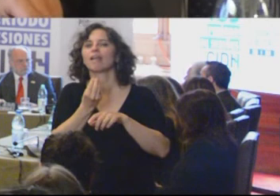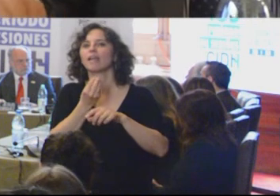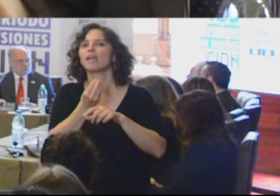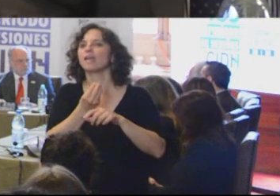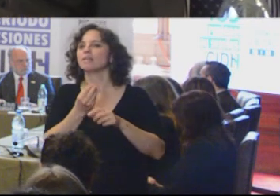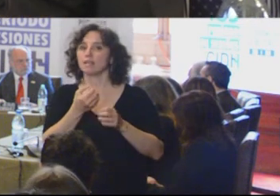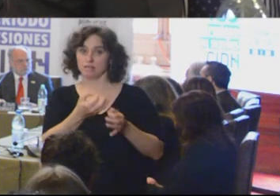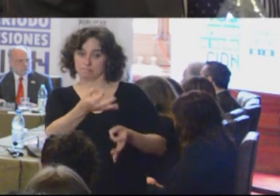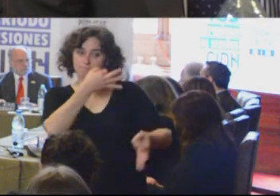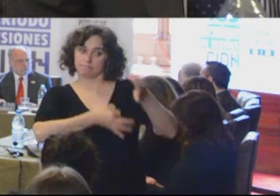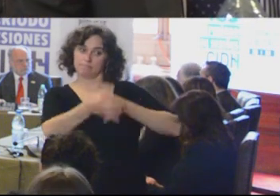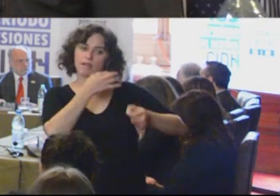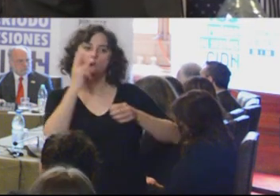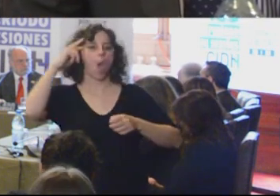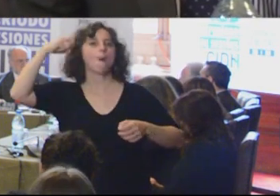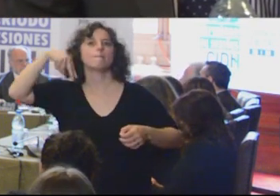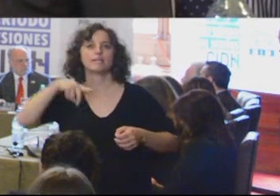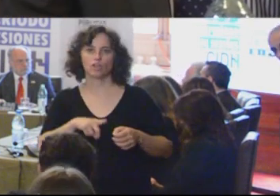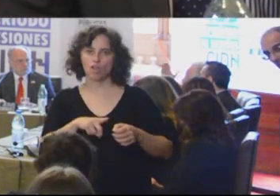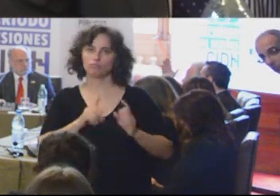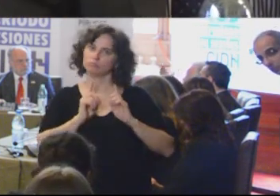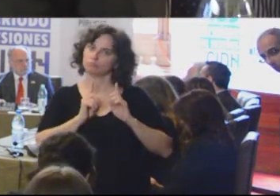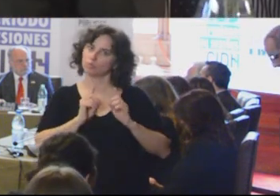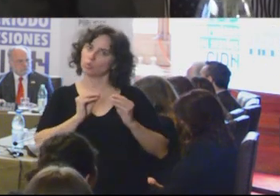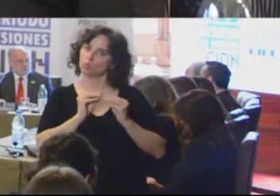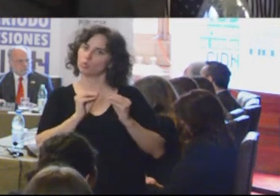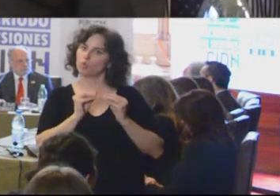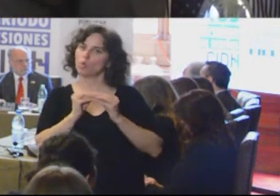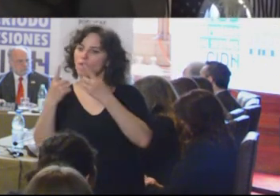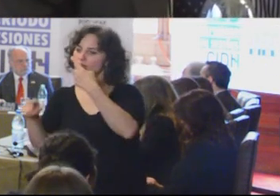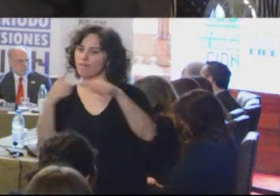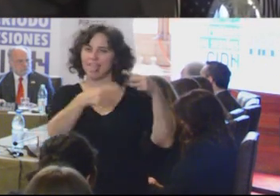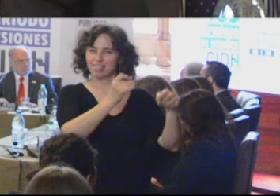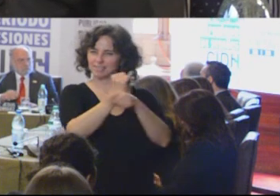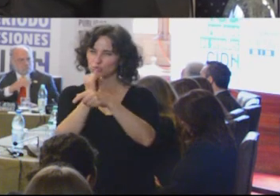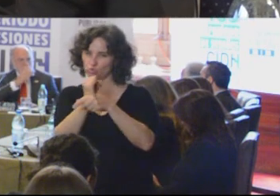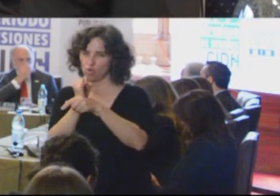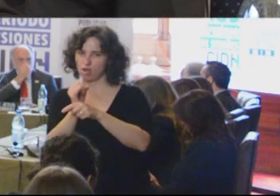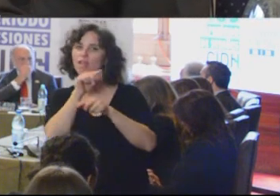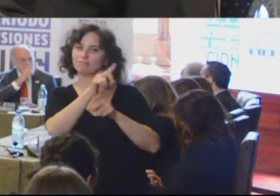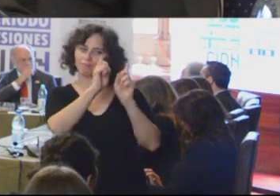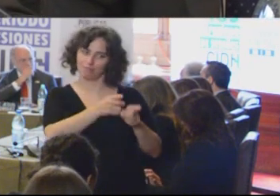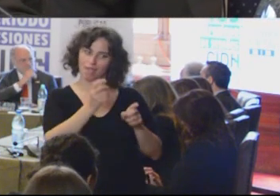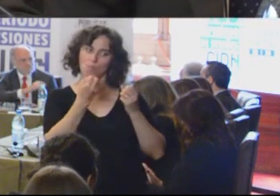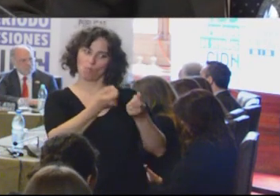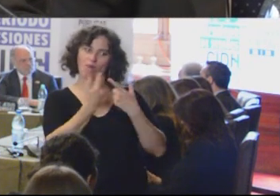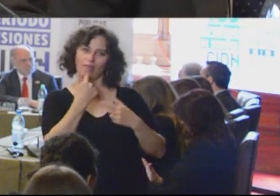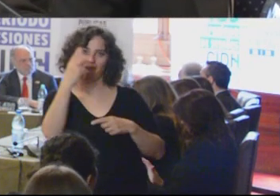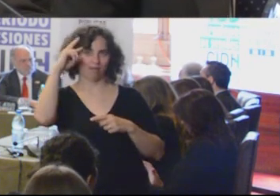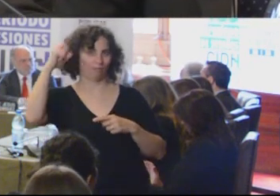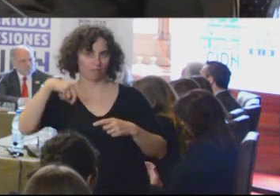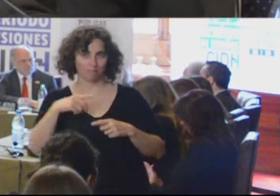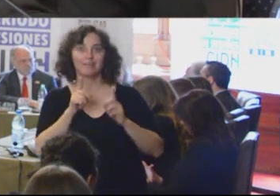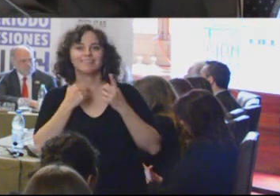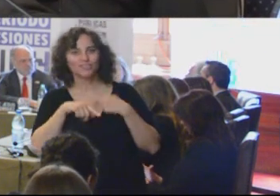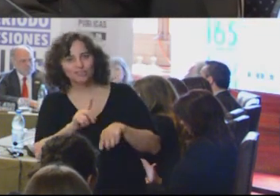expresara su opinión junto a las distintas instituciones intervinientes a eso obedece